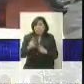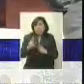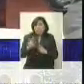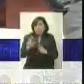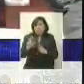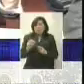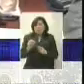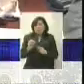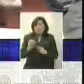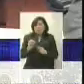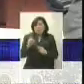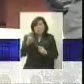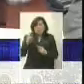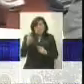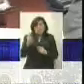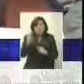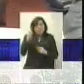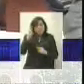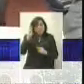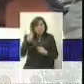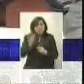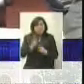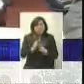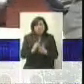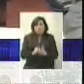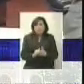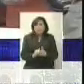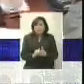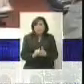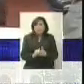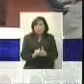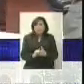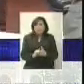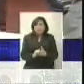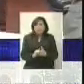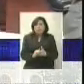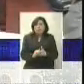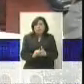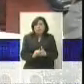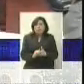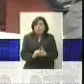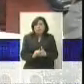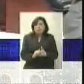de Villa María el Triunfo. Me parece que también menciona Santa Anita, no estoy muy seguro, creo que Santa Anita también lo menciona.